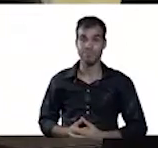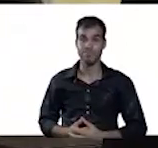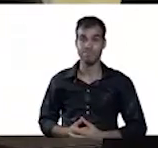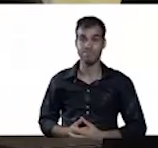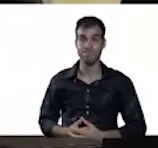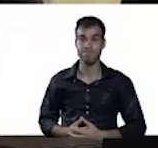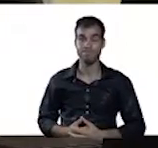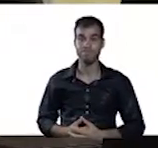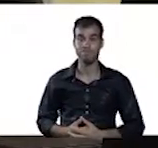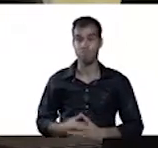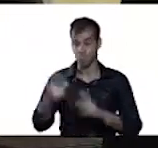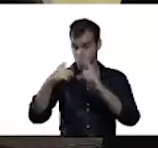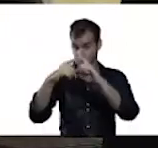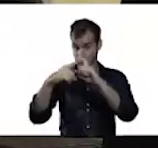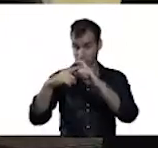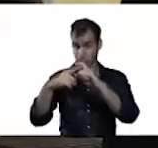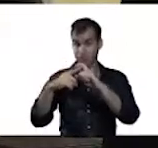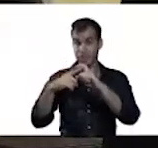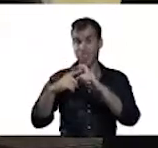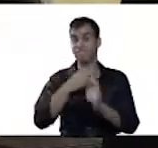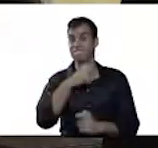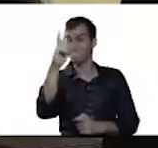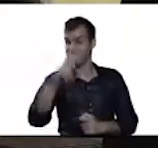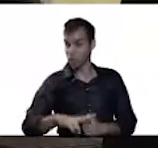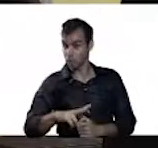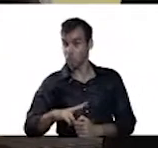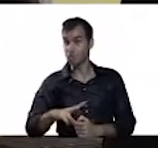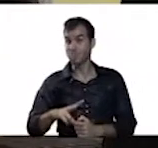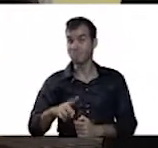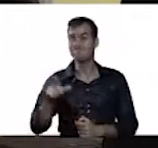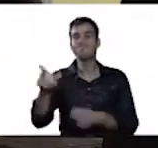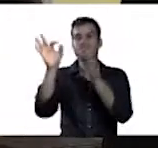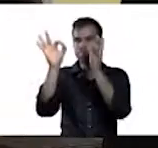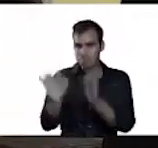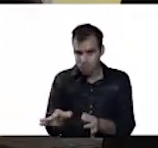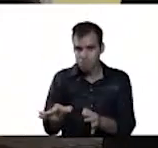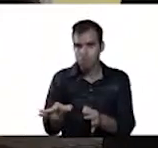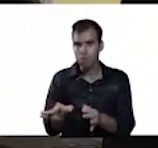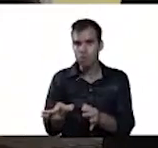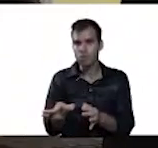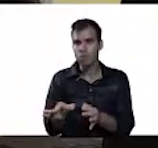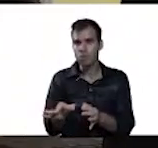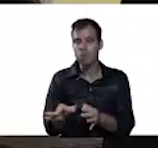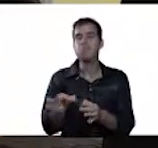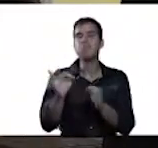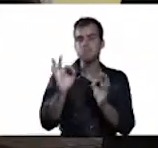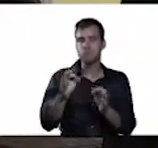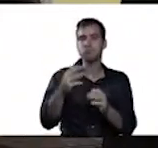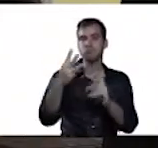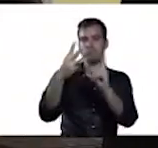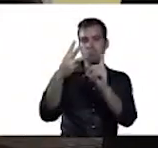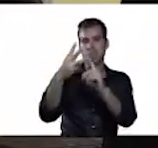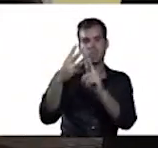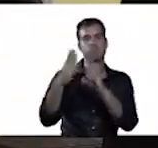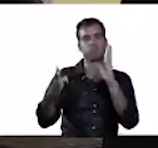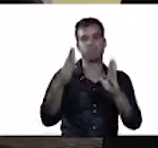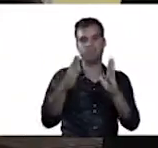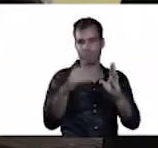contenidos que van al trabajo de control sean los mismos que se han trabajado en el tercer semestre por